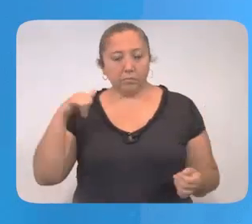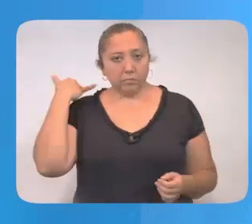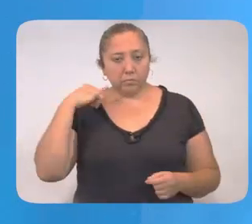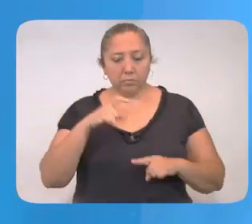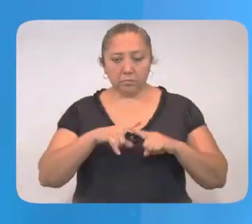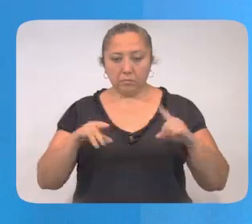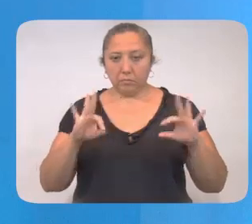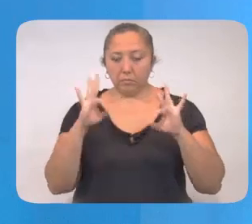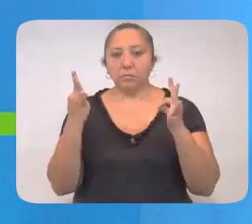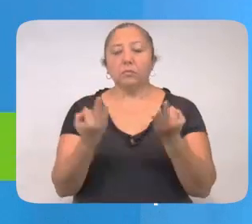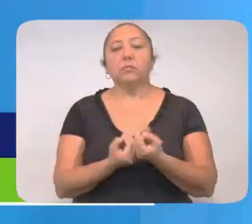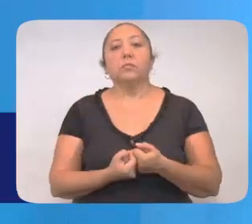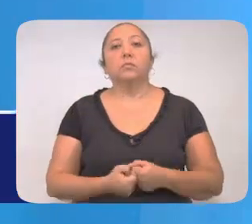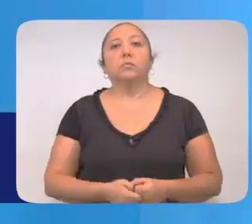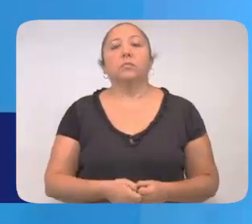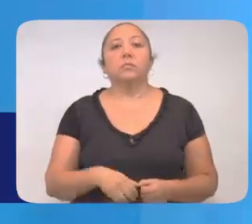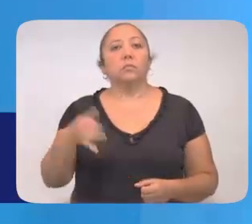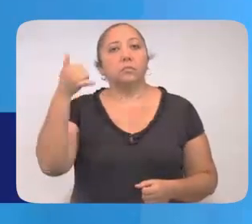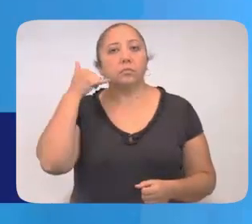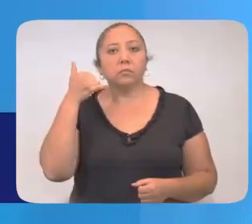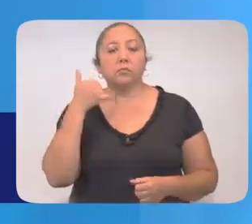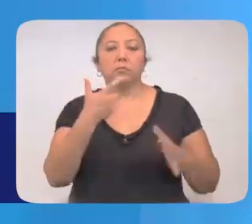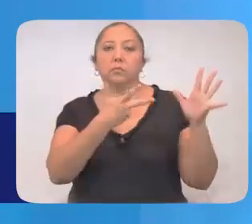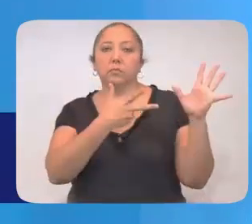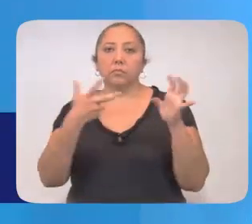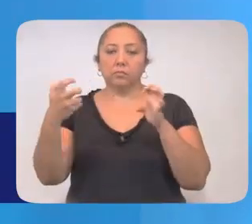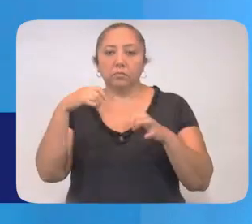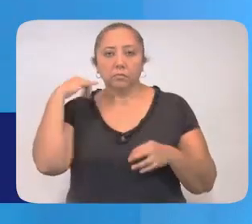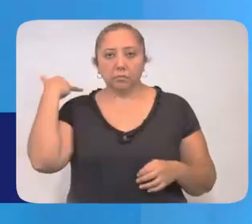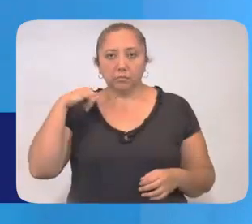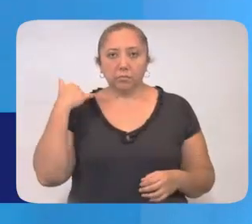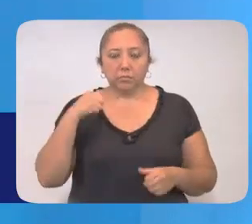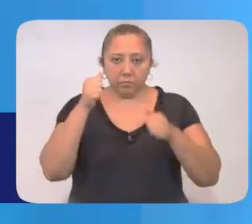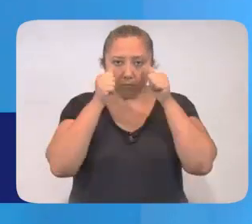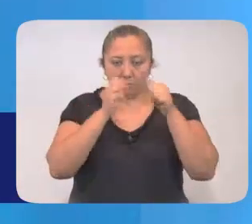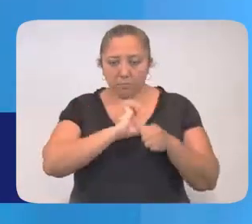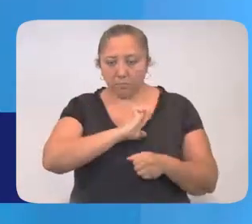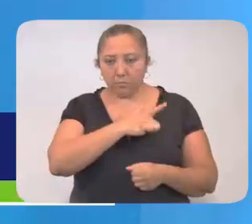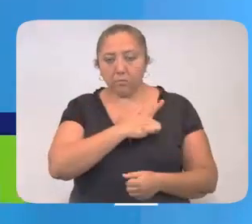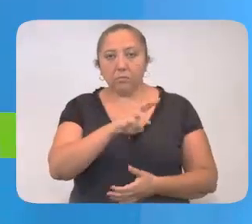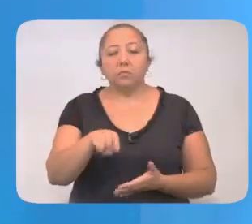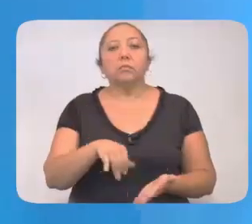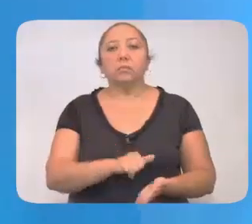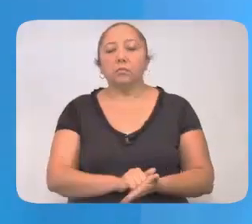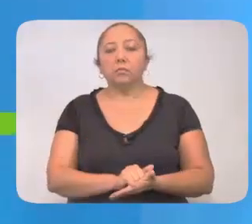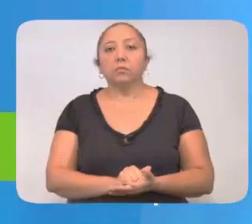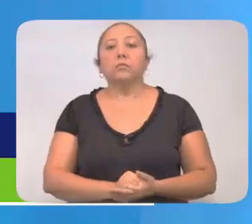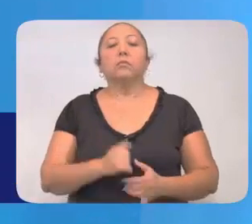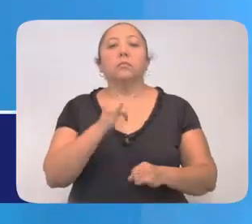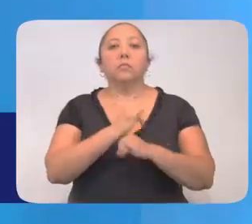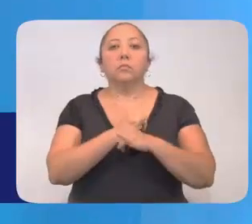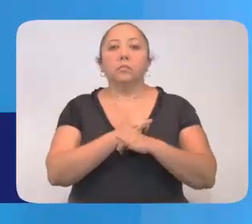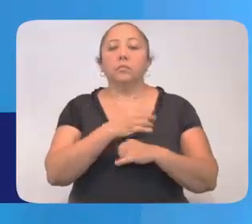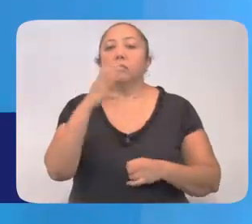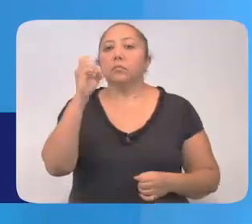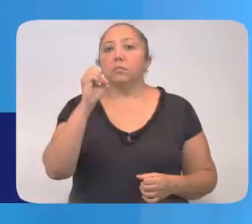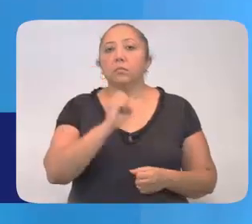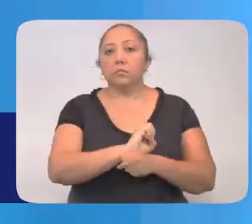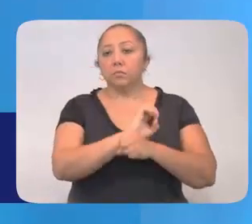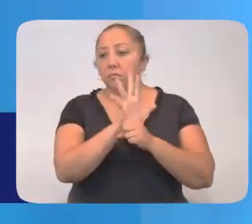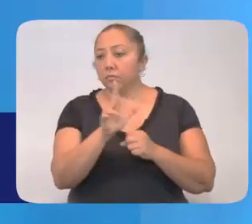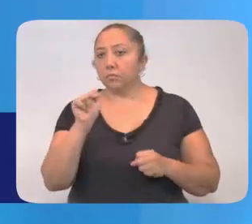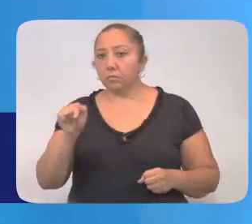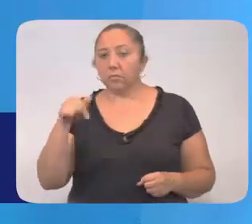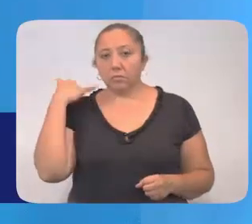yucatecos diversos canales. La línea telefónica 800 Yucatán atiende en español y en maya. La página de internet coronavirus